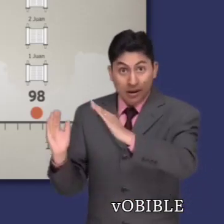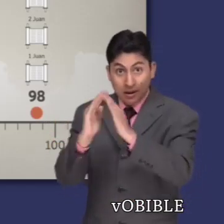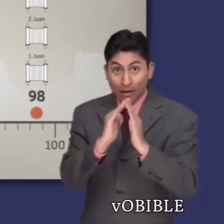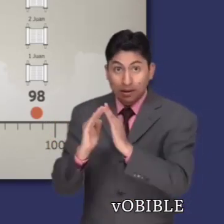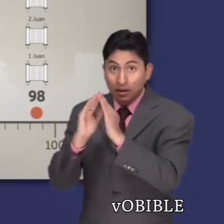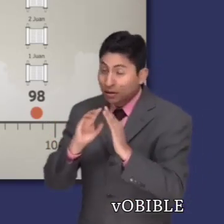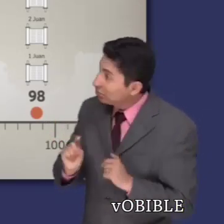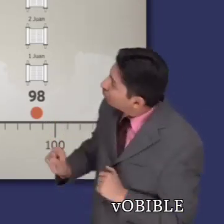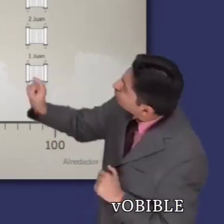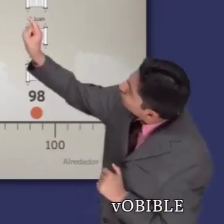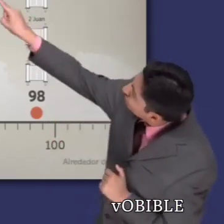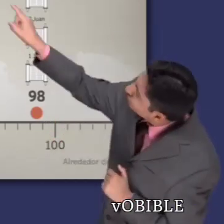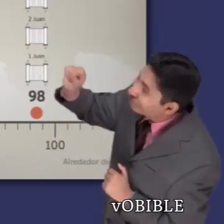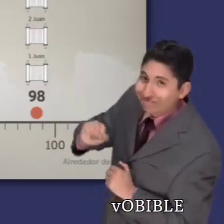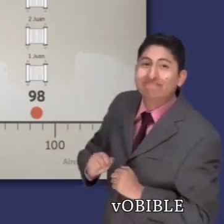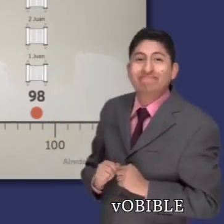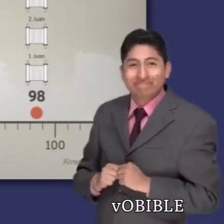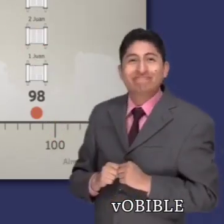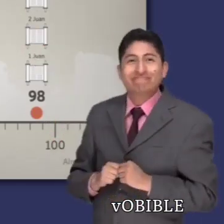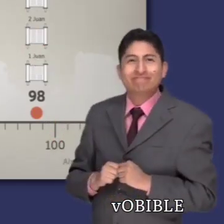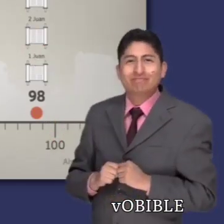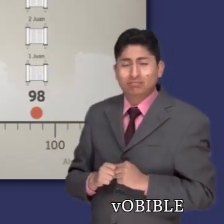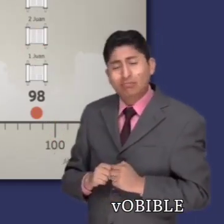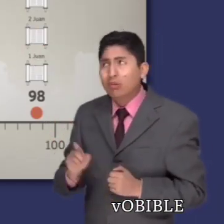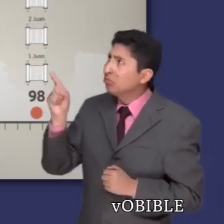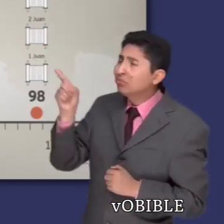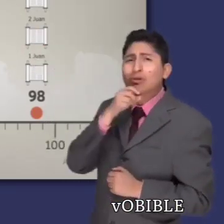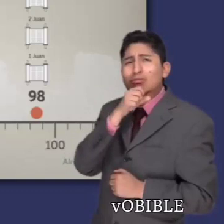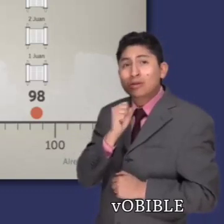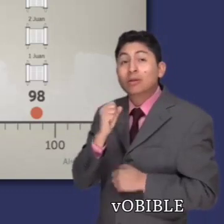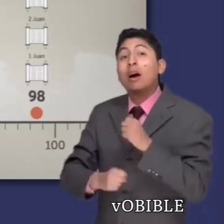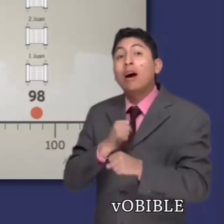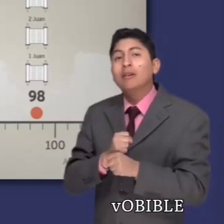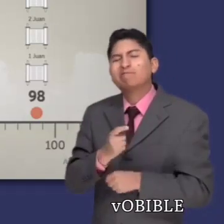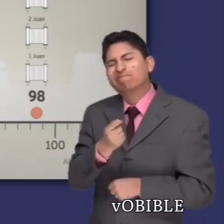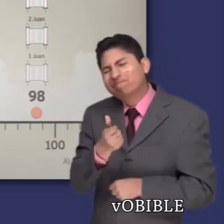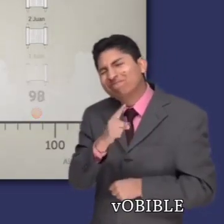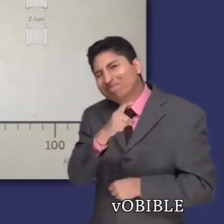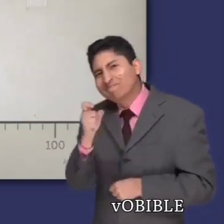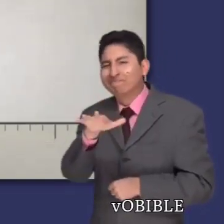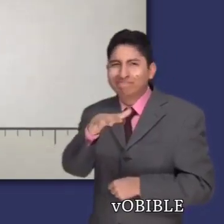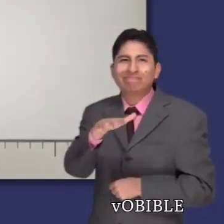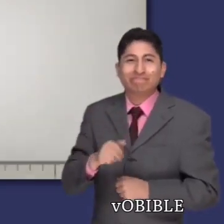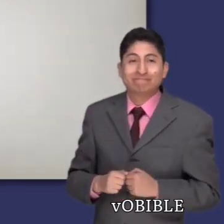es probable que se encontrara en Éfeso o cerca de allí y que tuviera unos 100 años de edad.